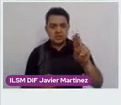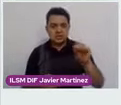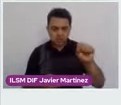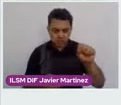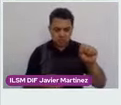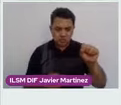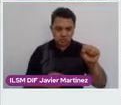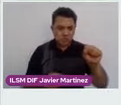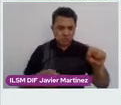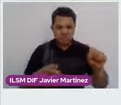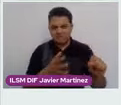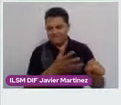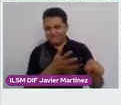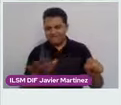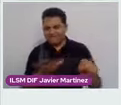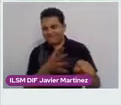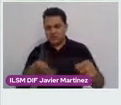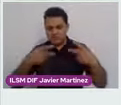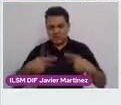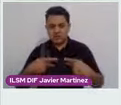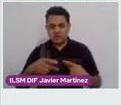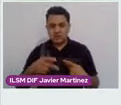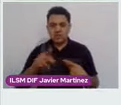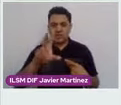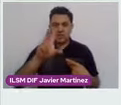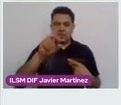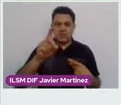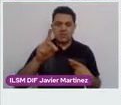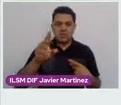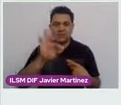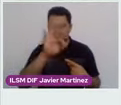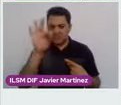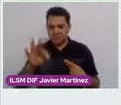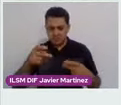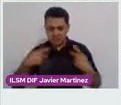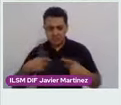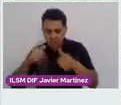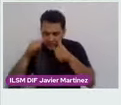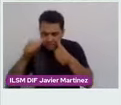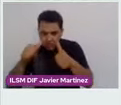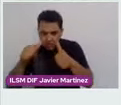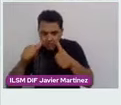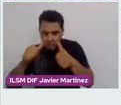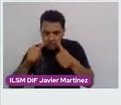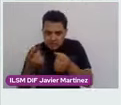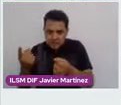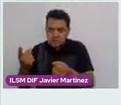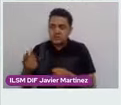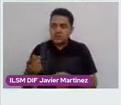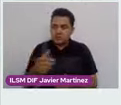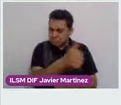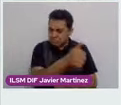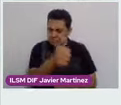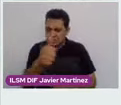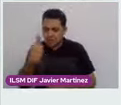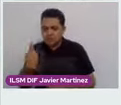nos escuchan tiene alguna forma de ruido en sus oídos, ¿sí? Hay que distinguir entre ruidos